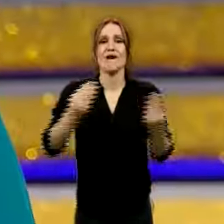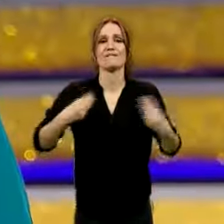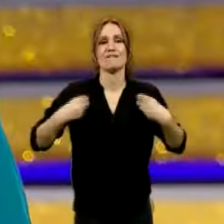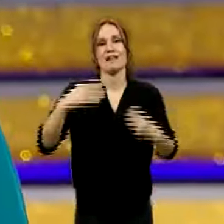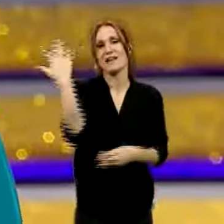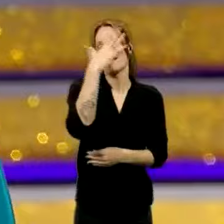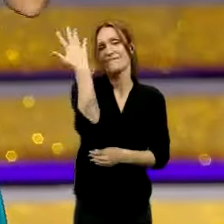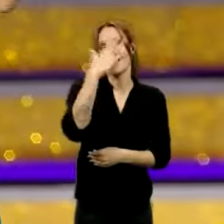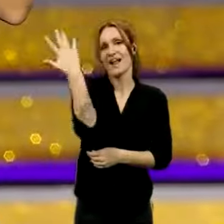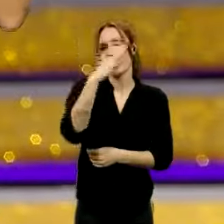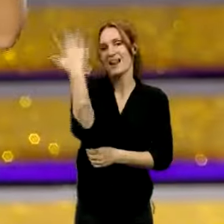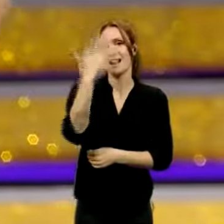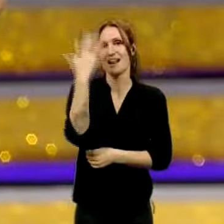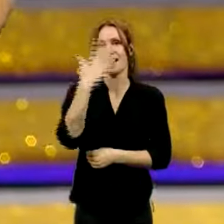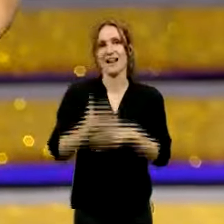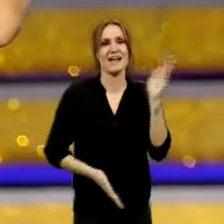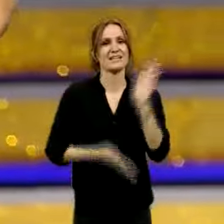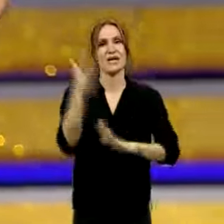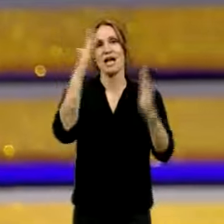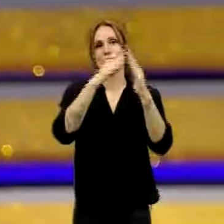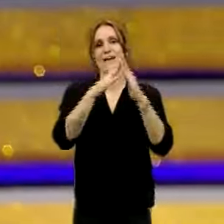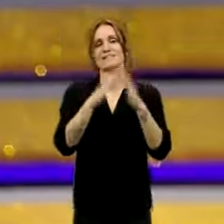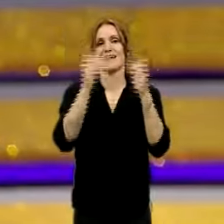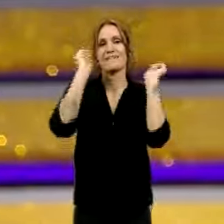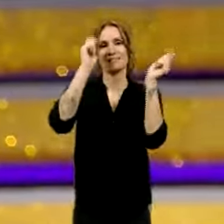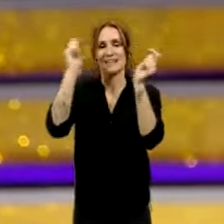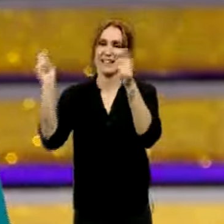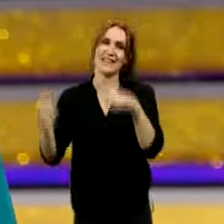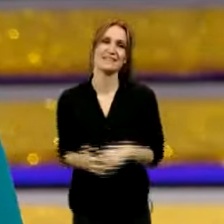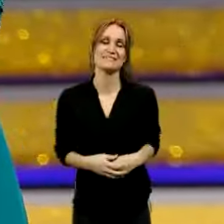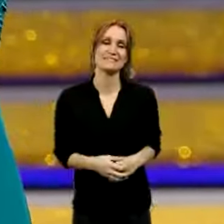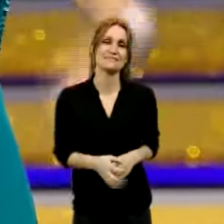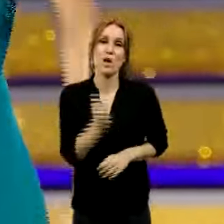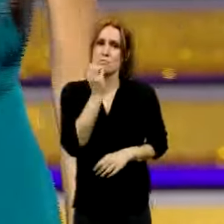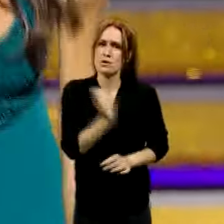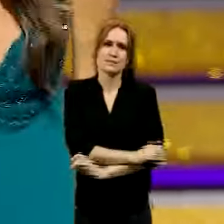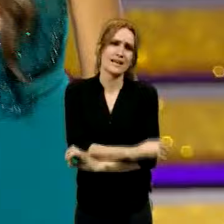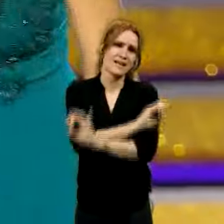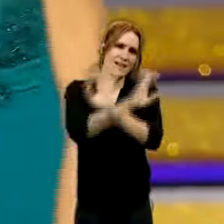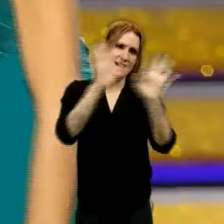carnaval! ¡Y todos a su casa! ¡Felicidades! ¡Wow, besitos!